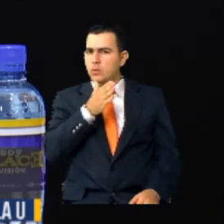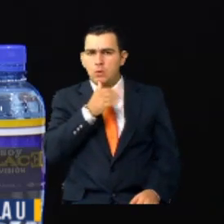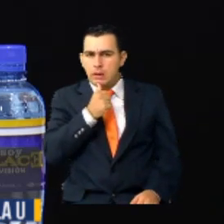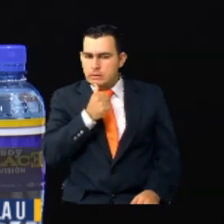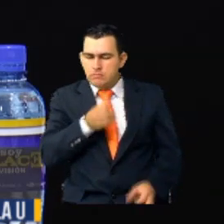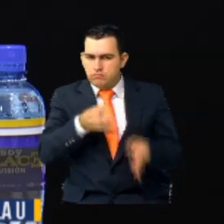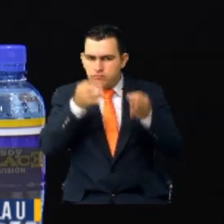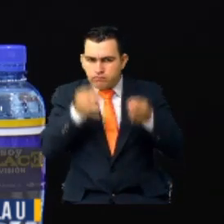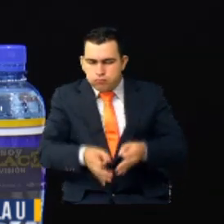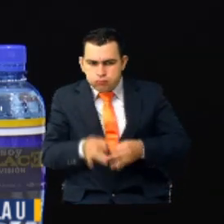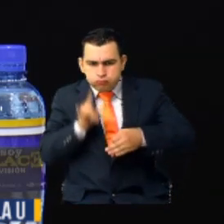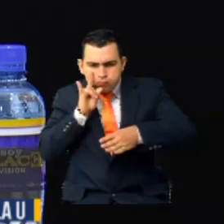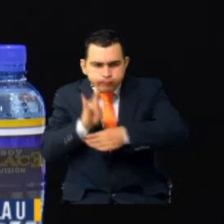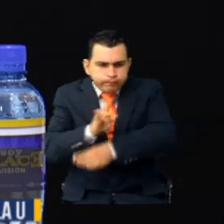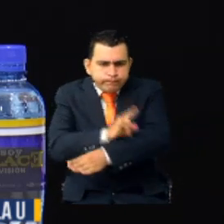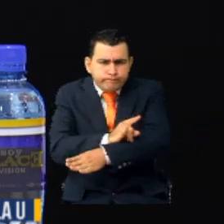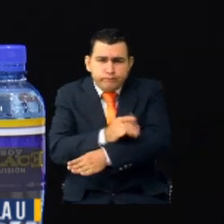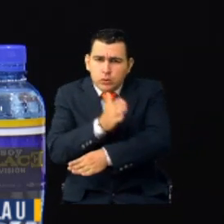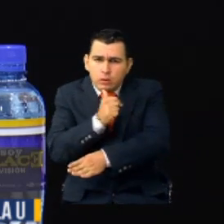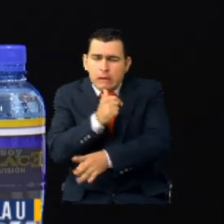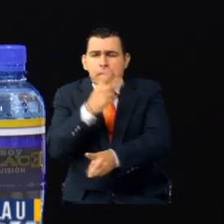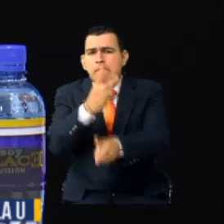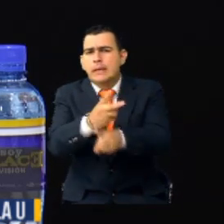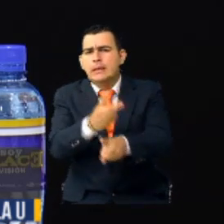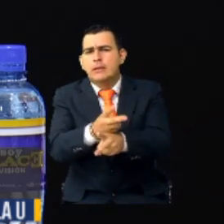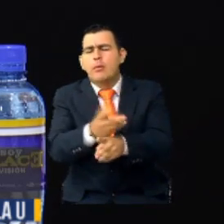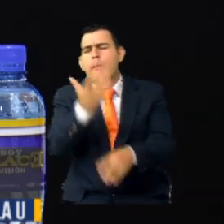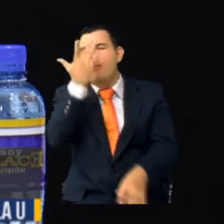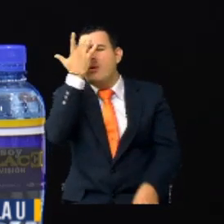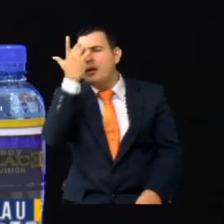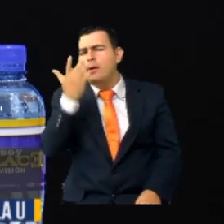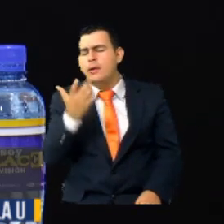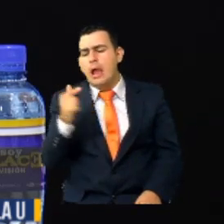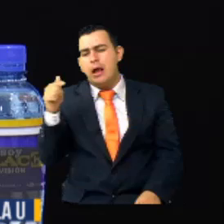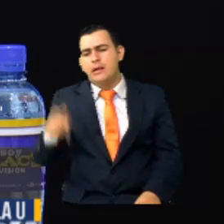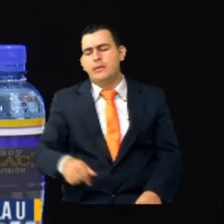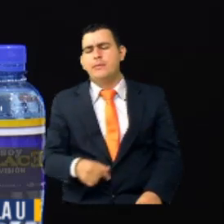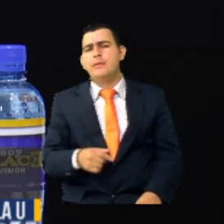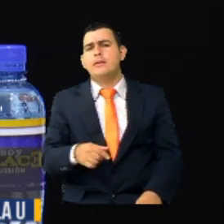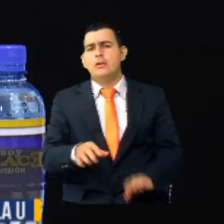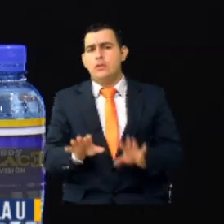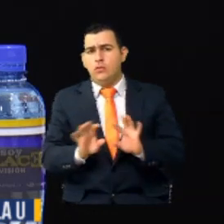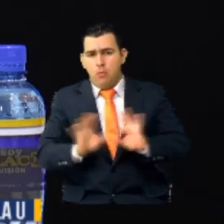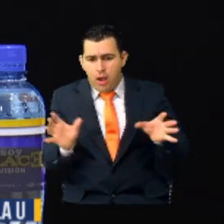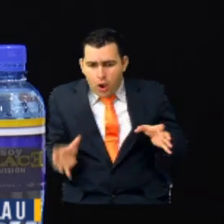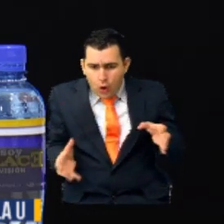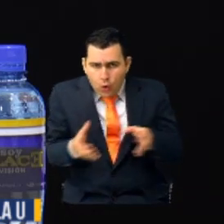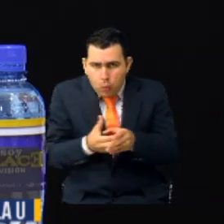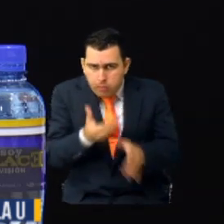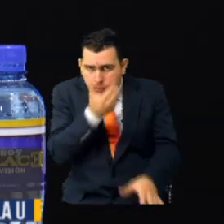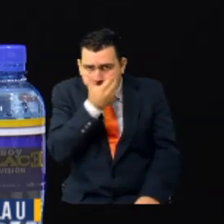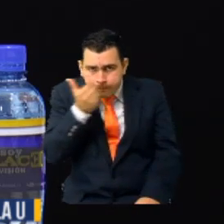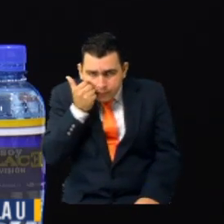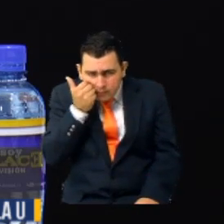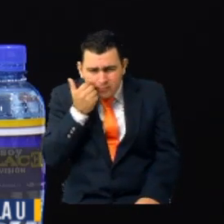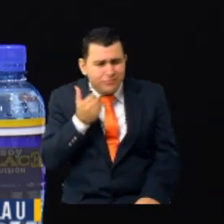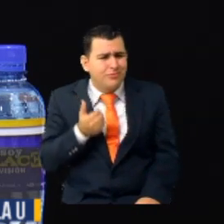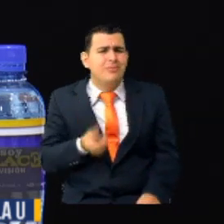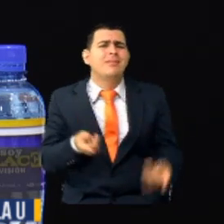todos, no está dado ya y recientemente solo con el tema de bandas criminales, que según los resultados,